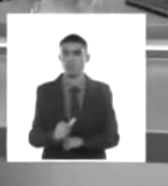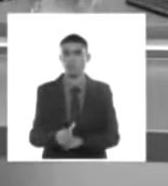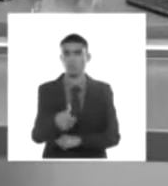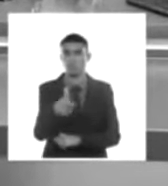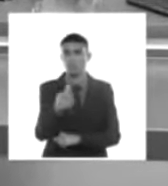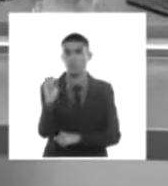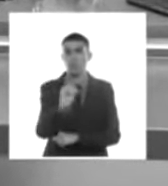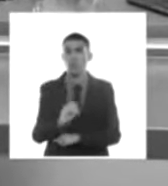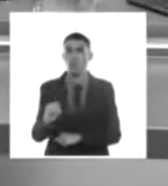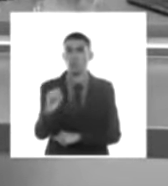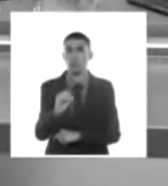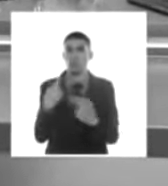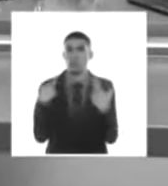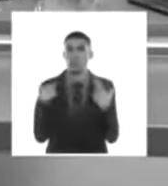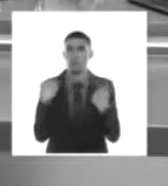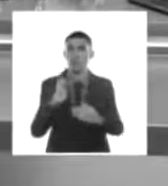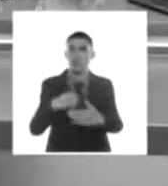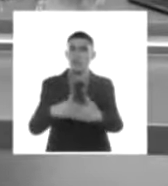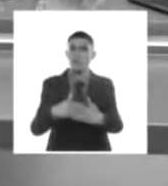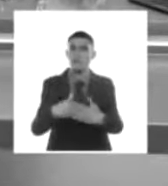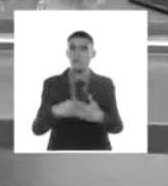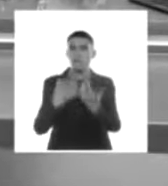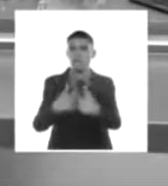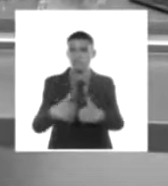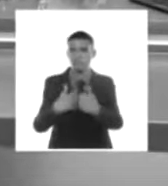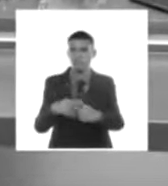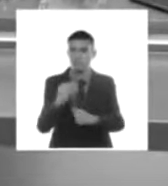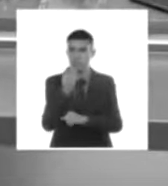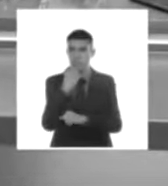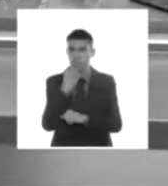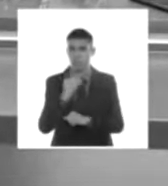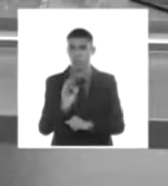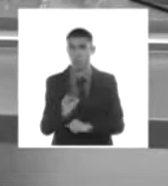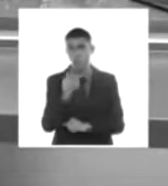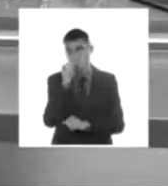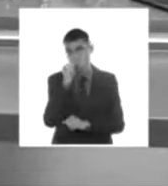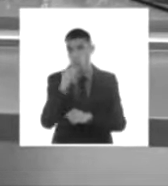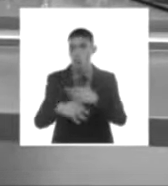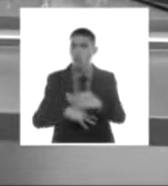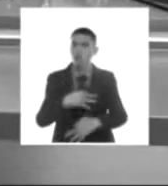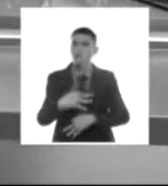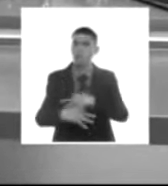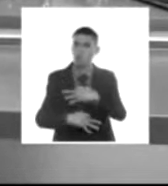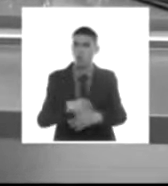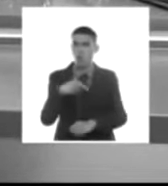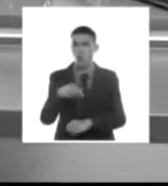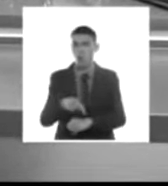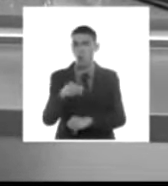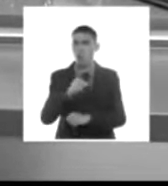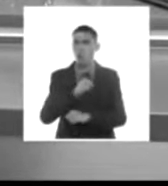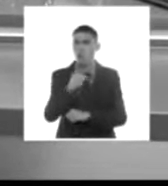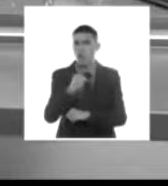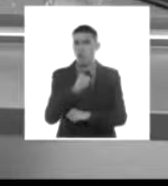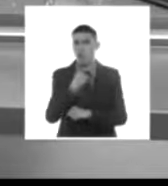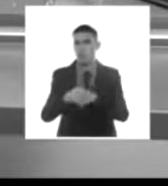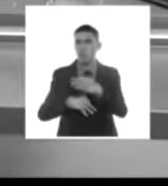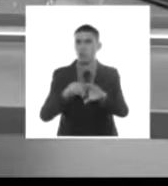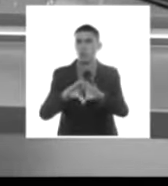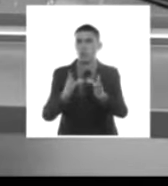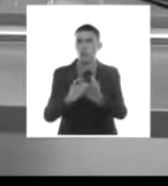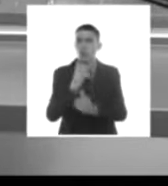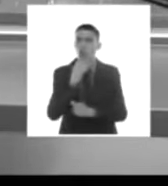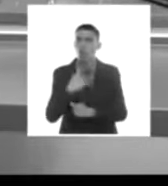Organización Superior de Dirección Empresarial de la Industria Agroalimentaria, Juan Carlos Domínguez Márquez, ofreció declaraciones a la prensa sobre la ejecución